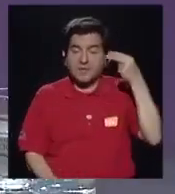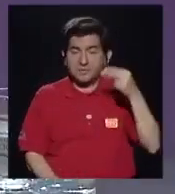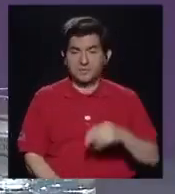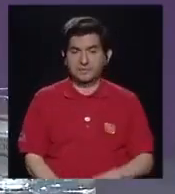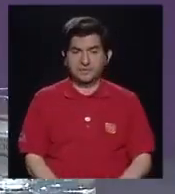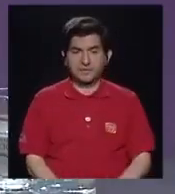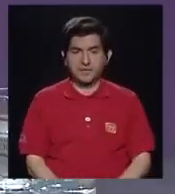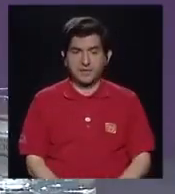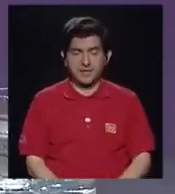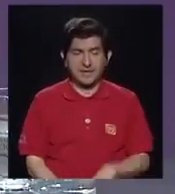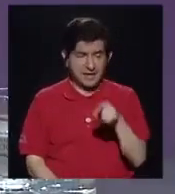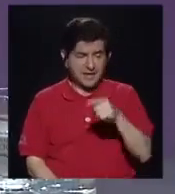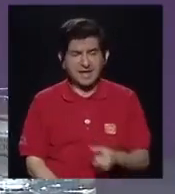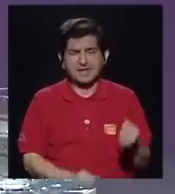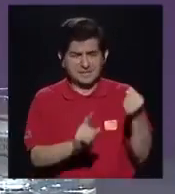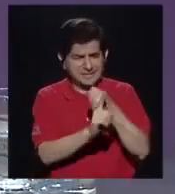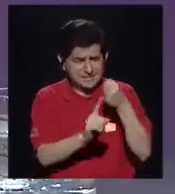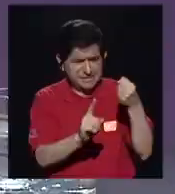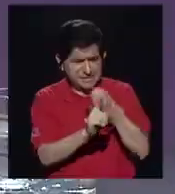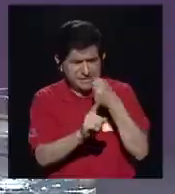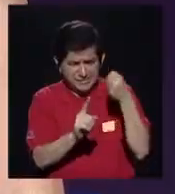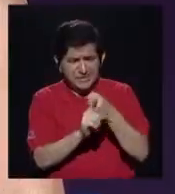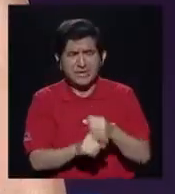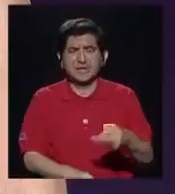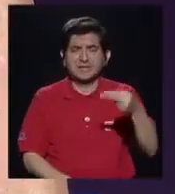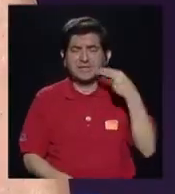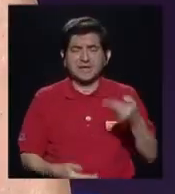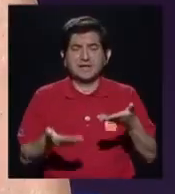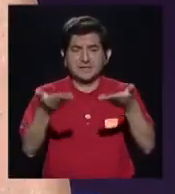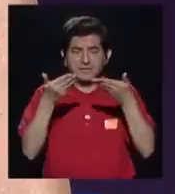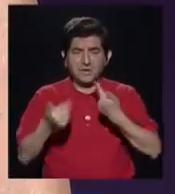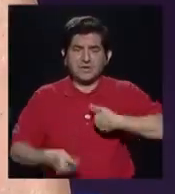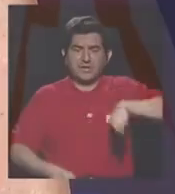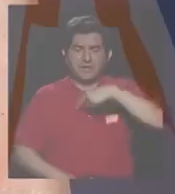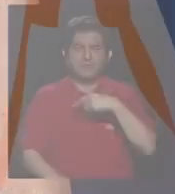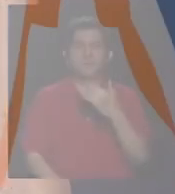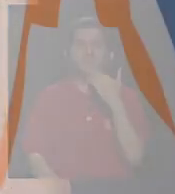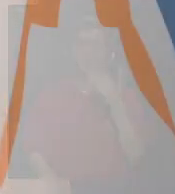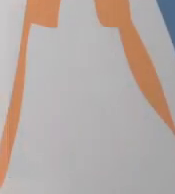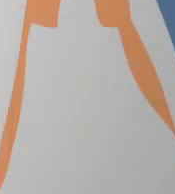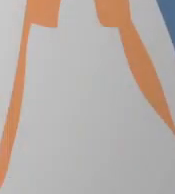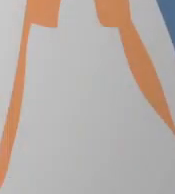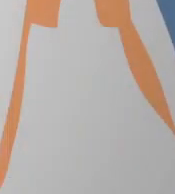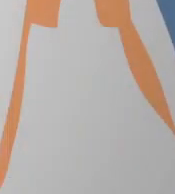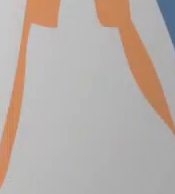las palizas que la historia nos da bueno Muchas gracias